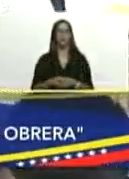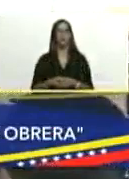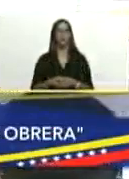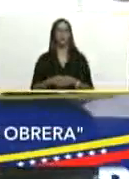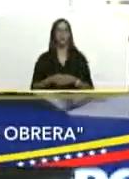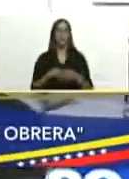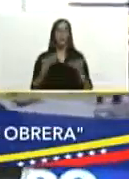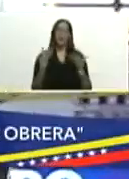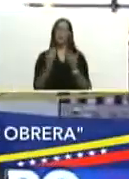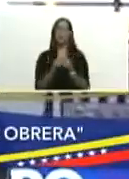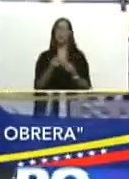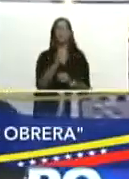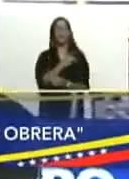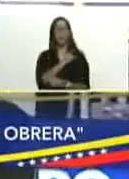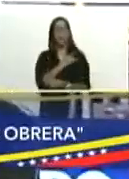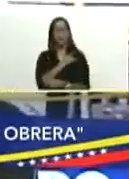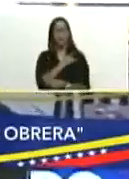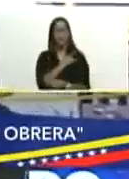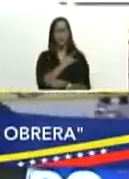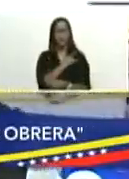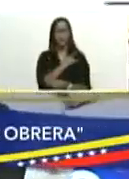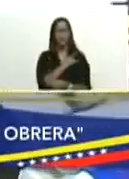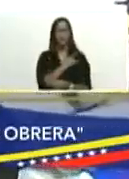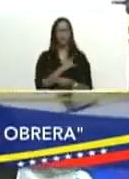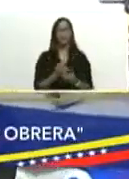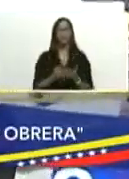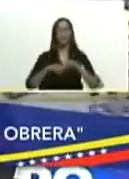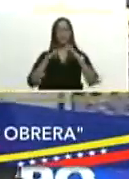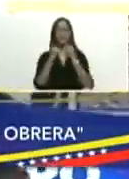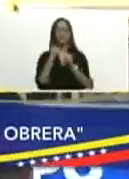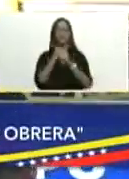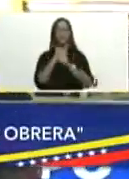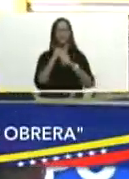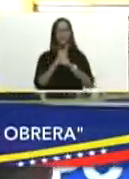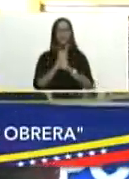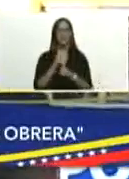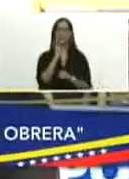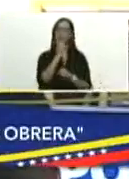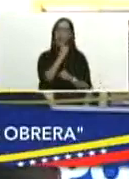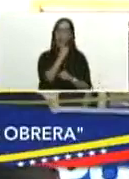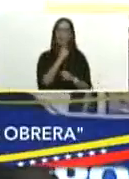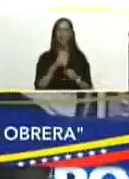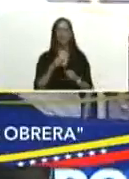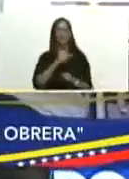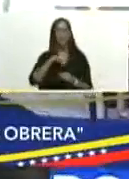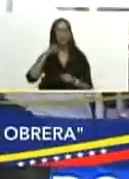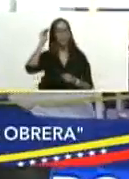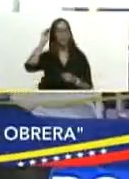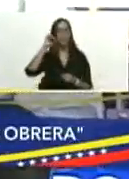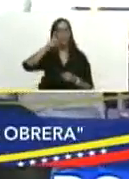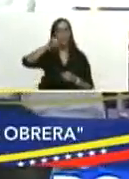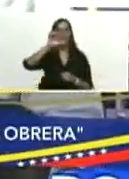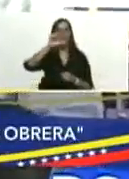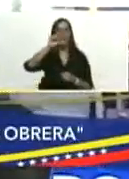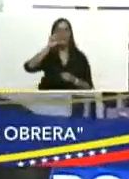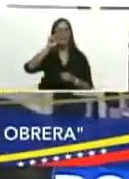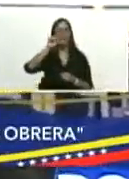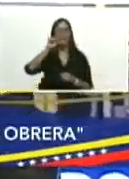junto a la universidad de la clase Obrera que lleva el nombre de nuestro maestro Jesús Rivero